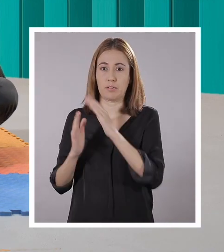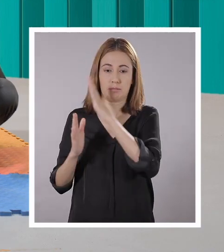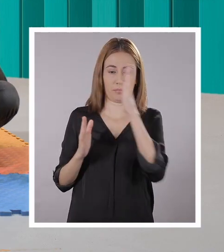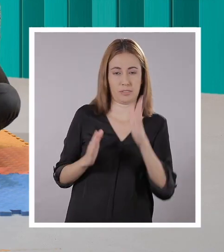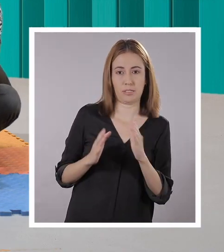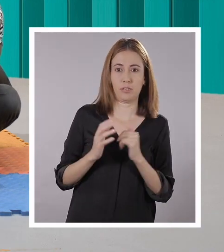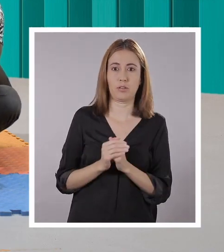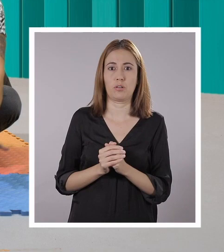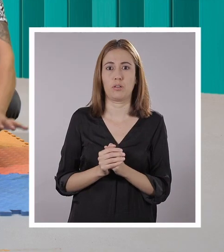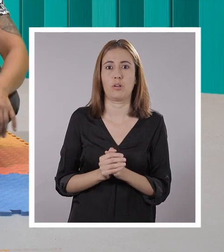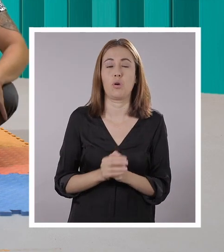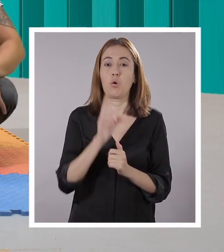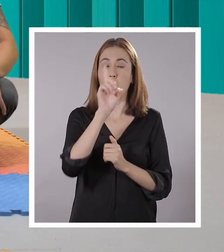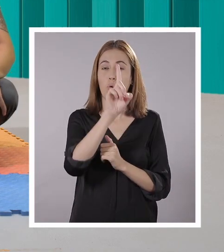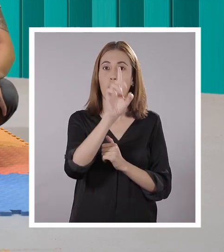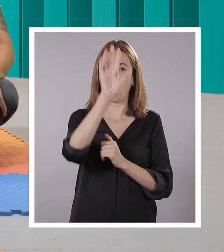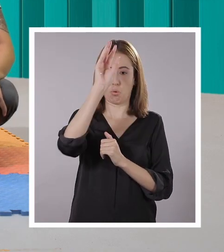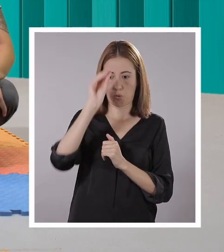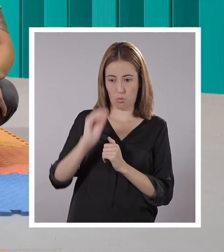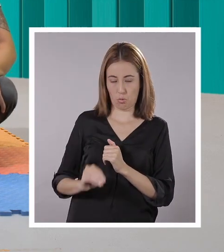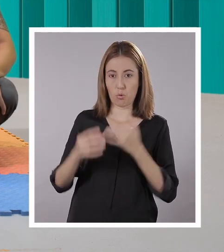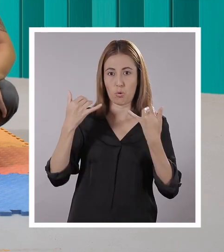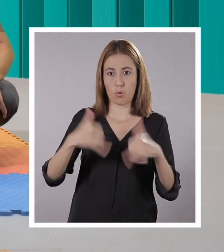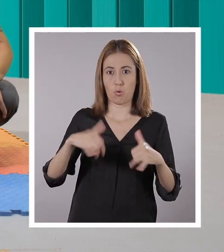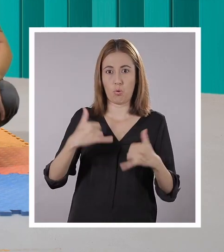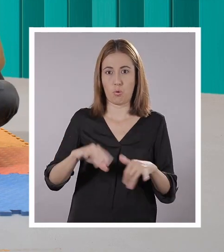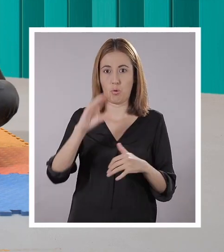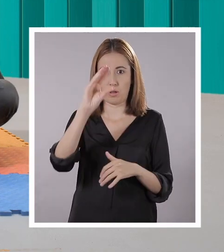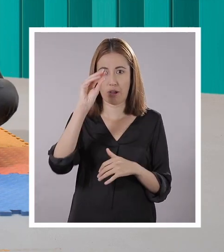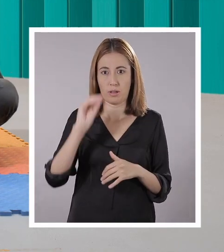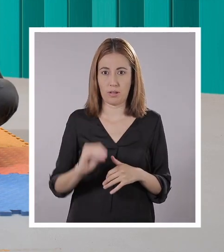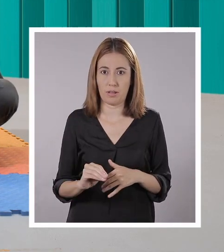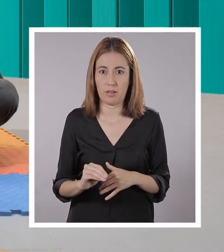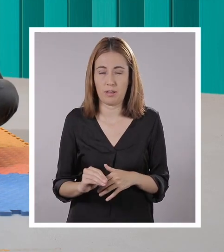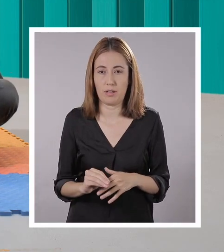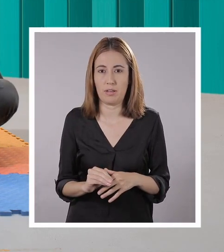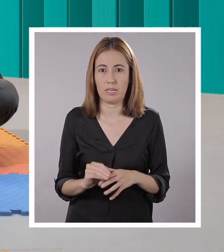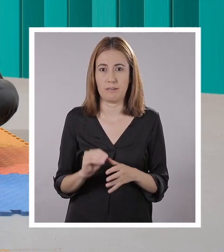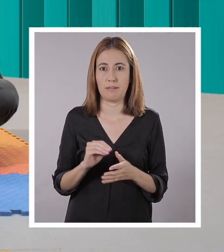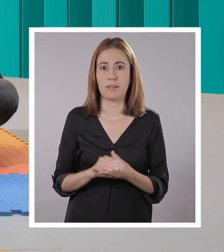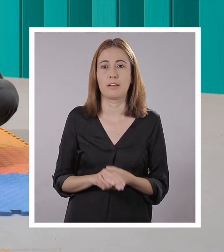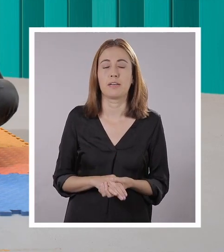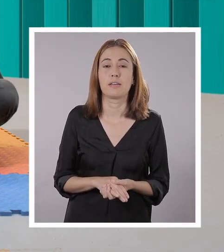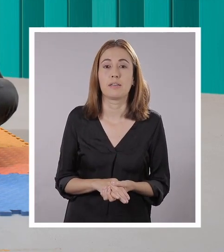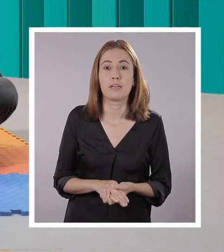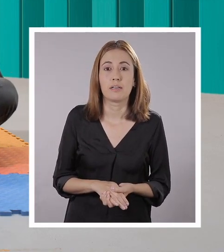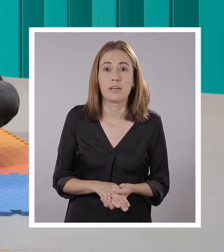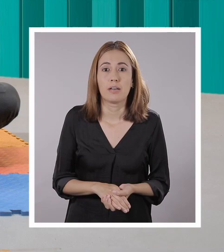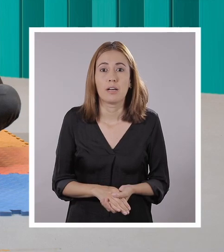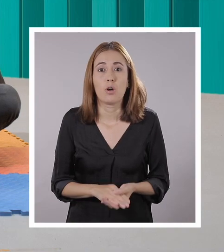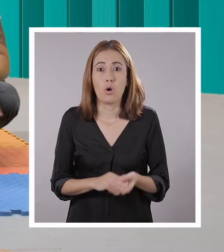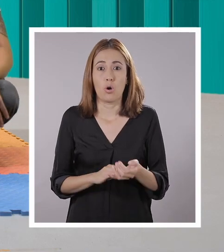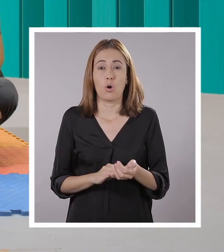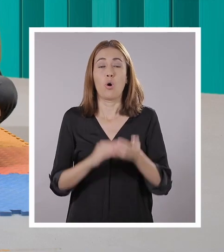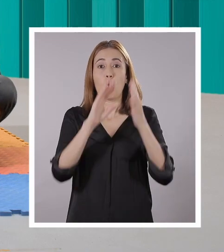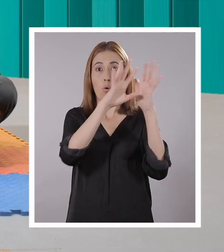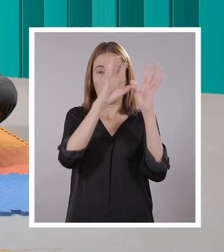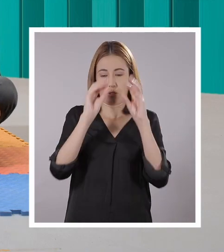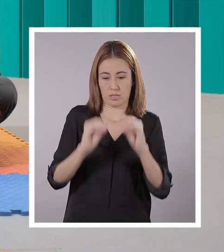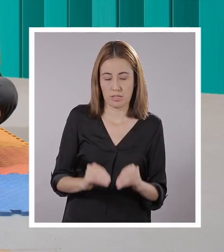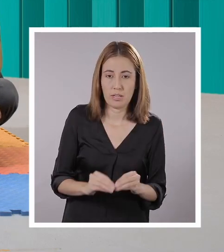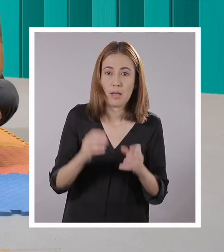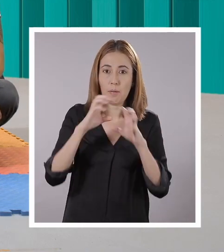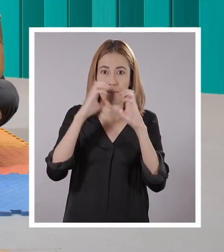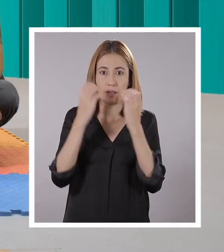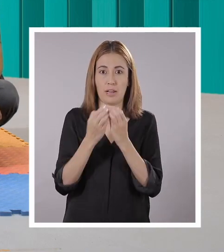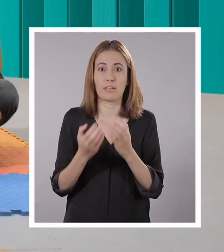una, dos. En el siguiente vas a poner un juguete. Un juguete, este. ¿Aló? Ahora sí nos suena, ¿no? En este yo voy a